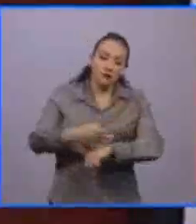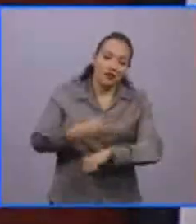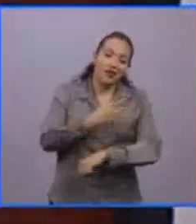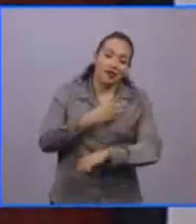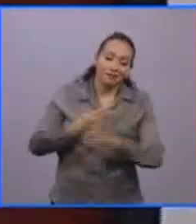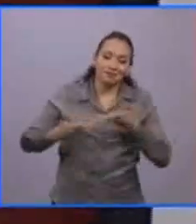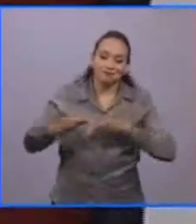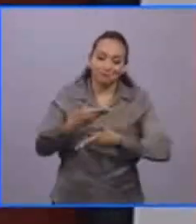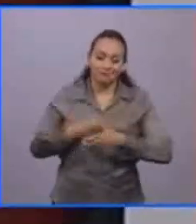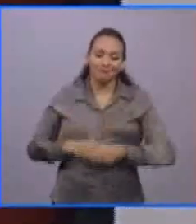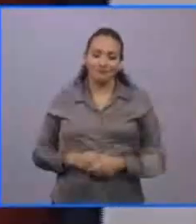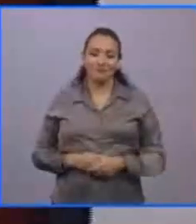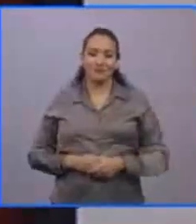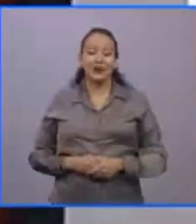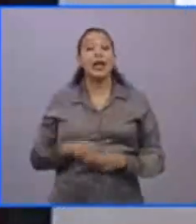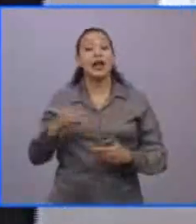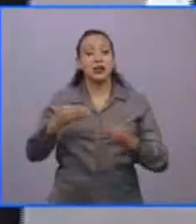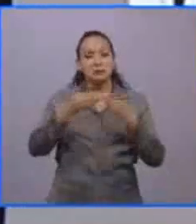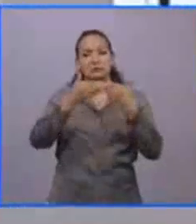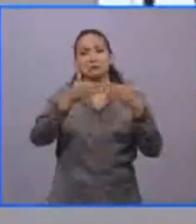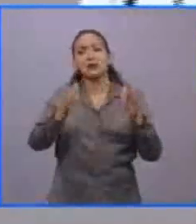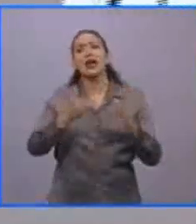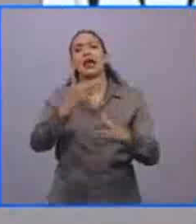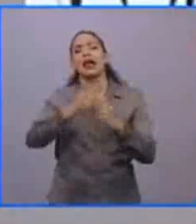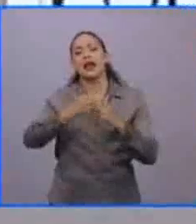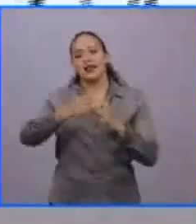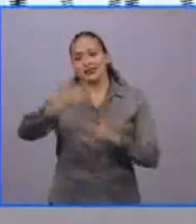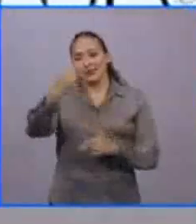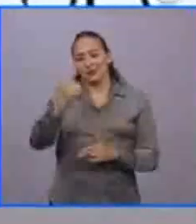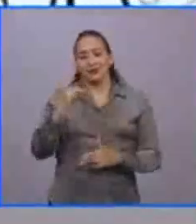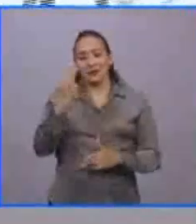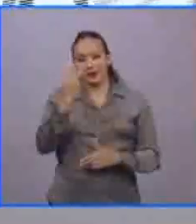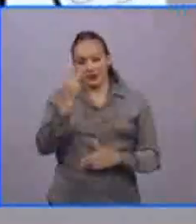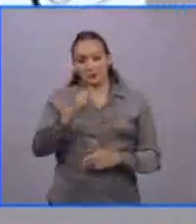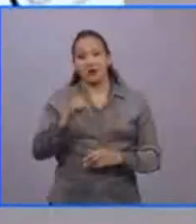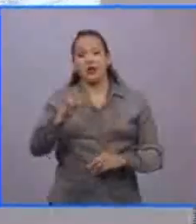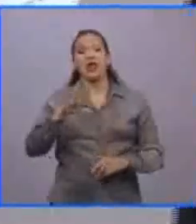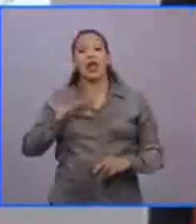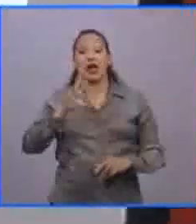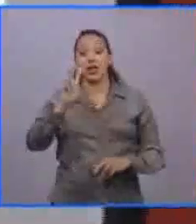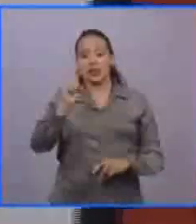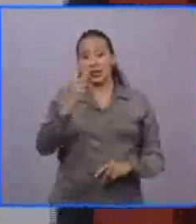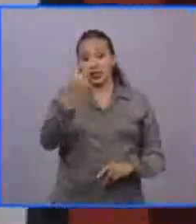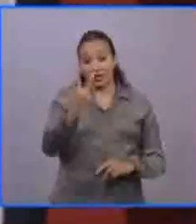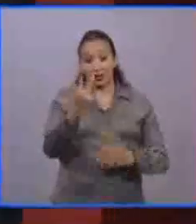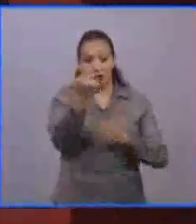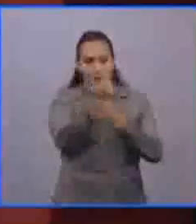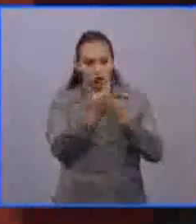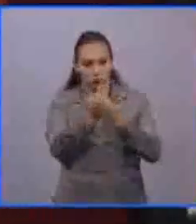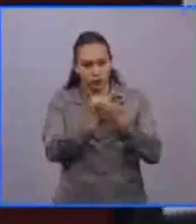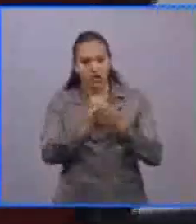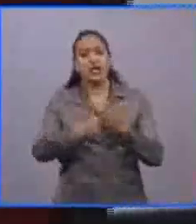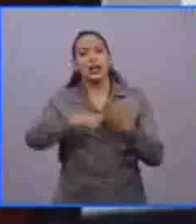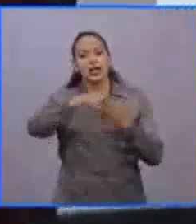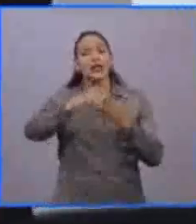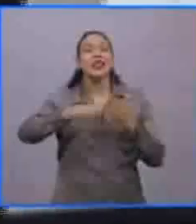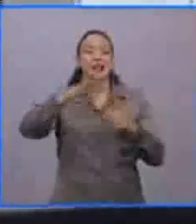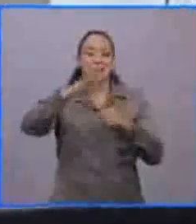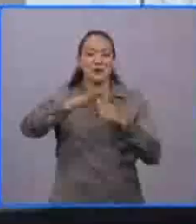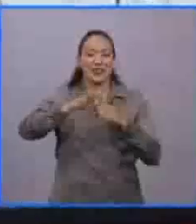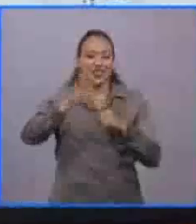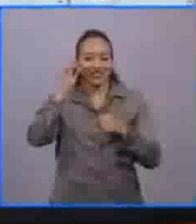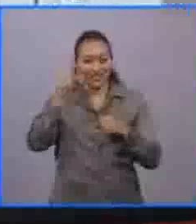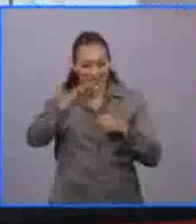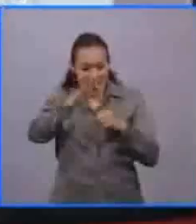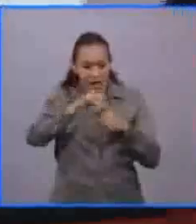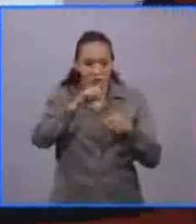familia. La muestra, que estará abierta al público hasta el 9 de mayo, reúne 32 dibujos realizados con tinta china y de